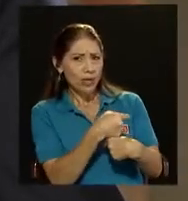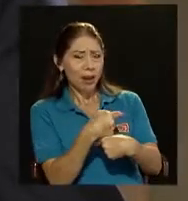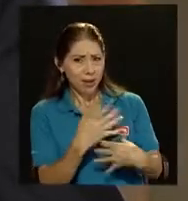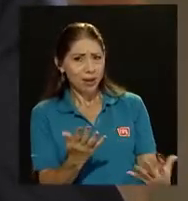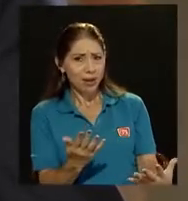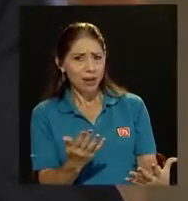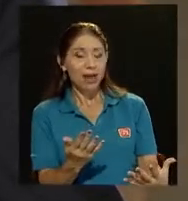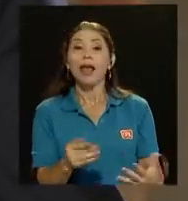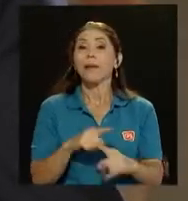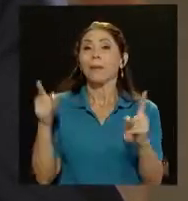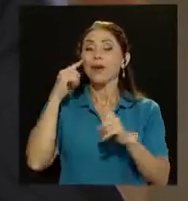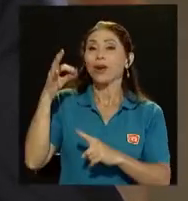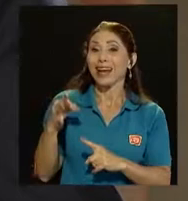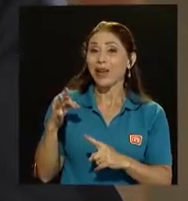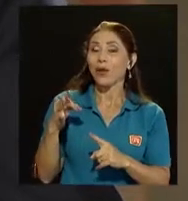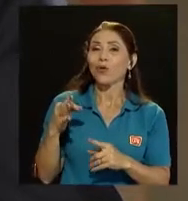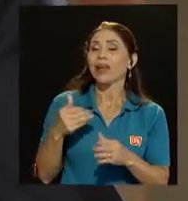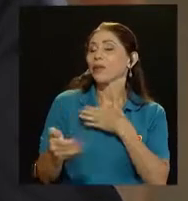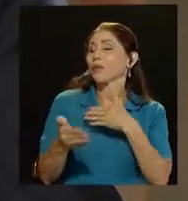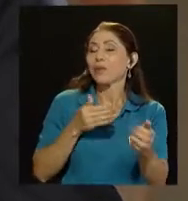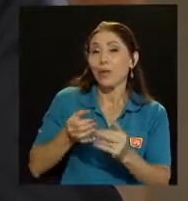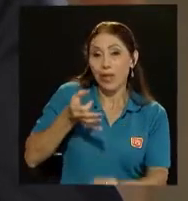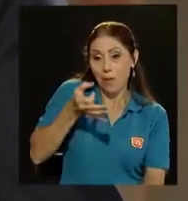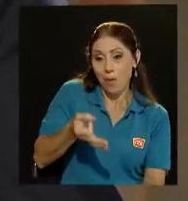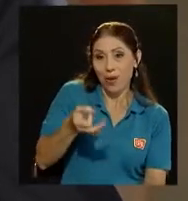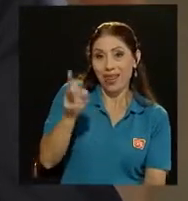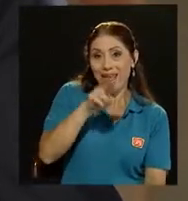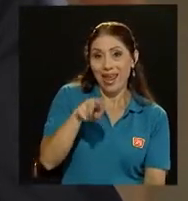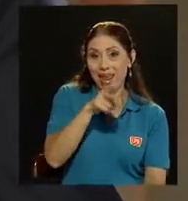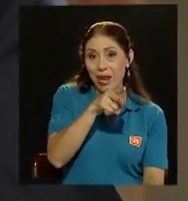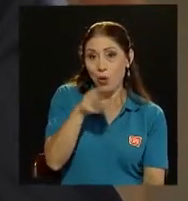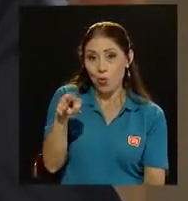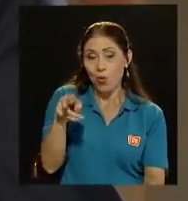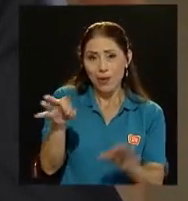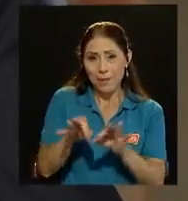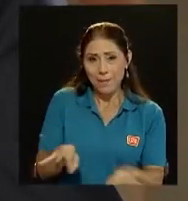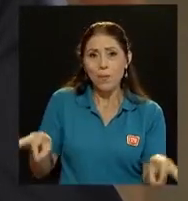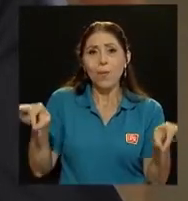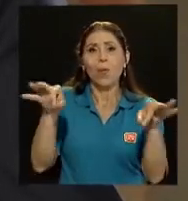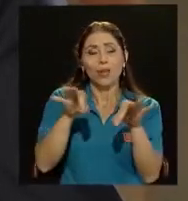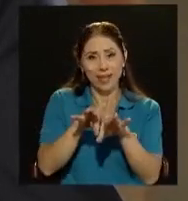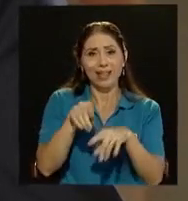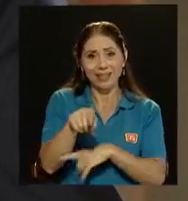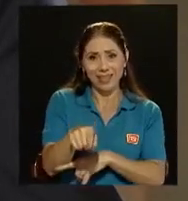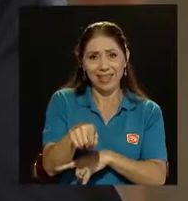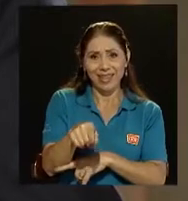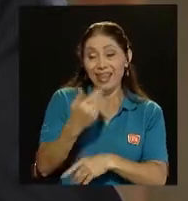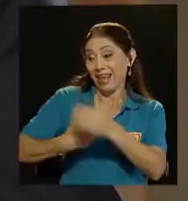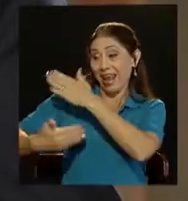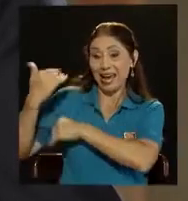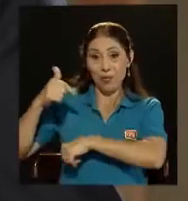por importante que el euro esté y por importante que la creación del euro fue cuando se daba la